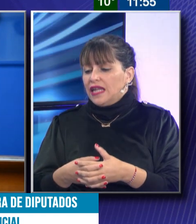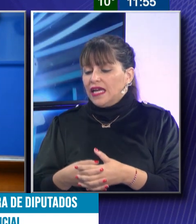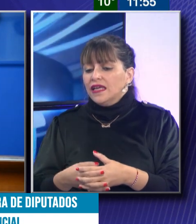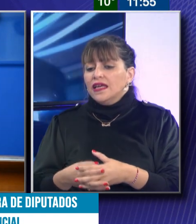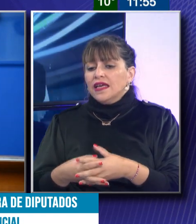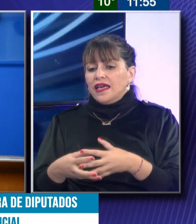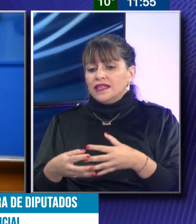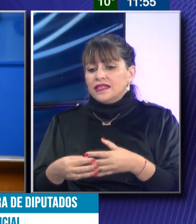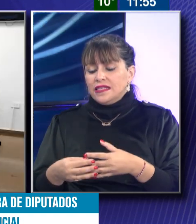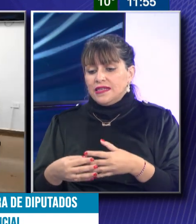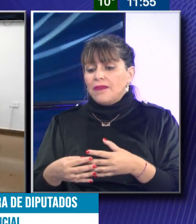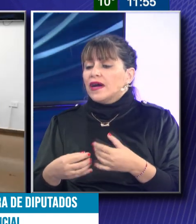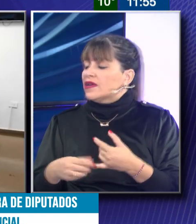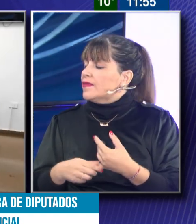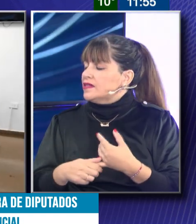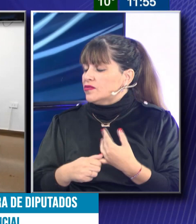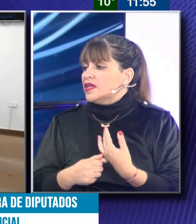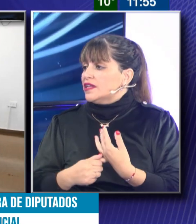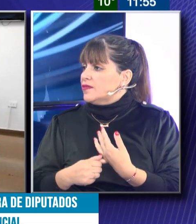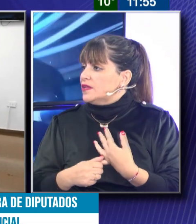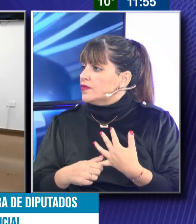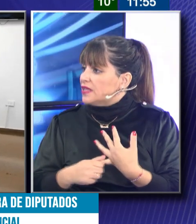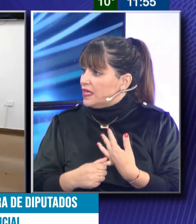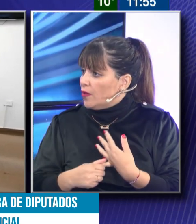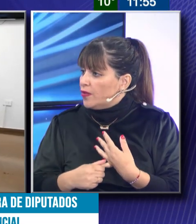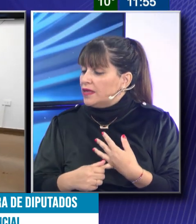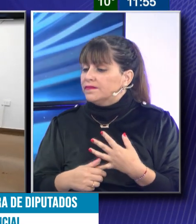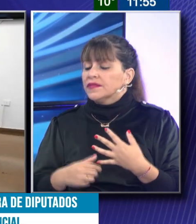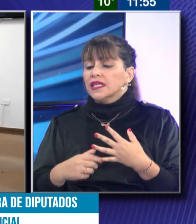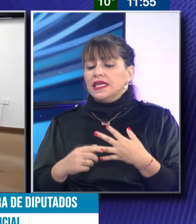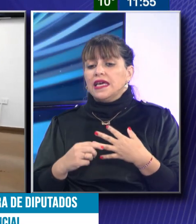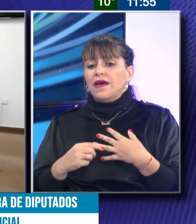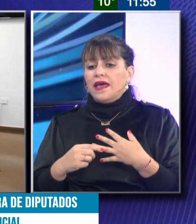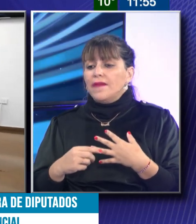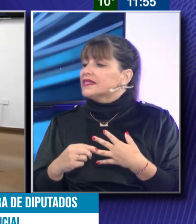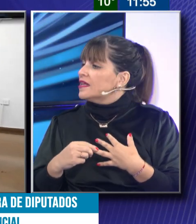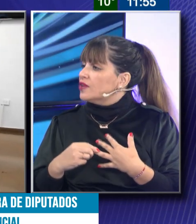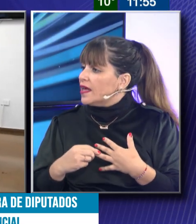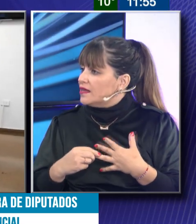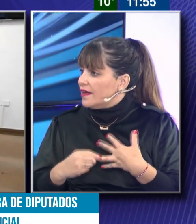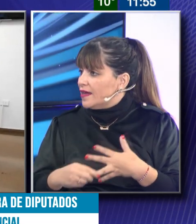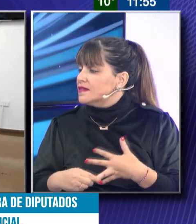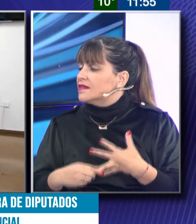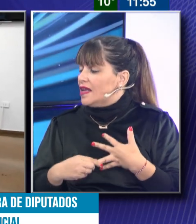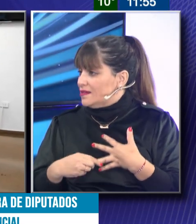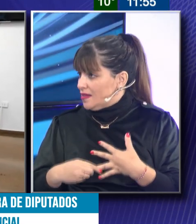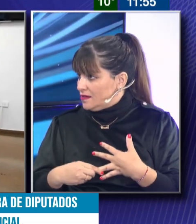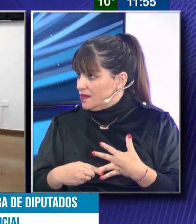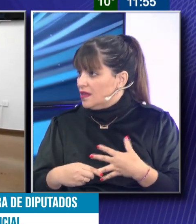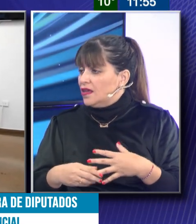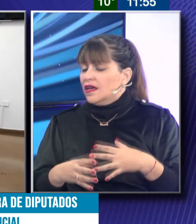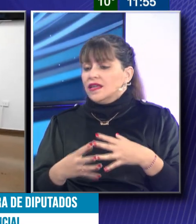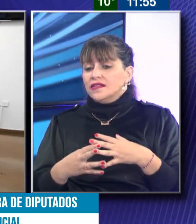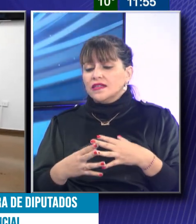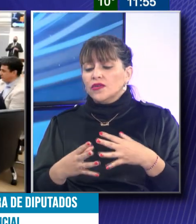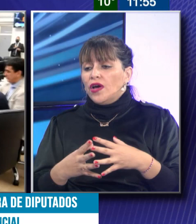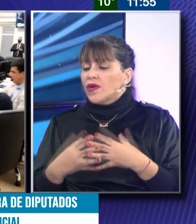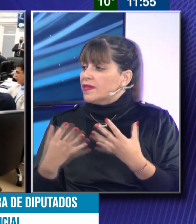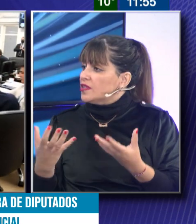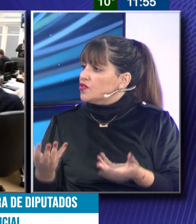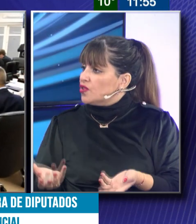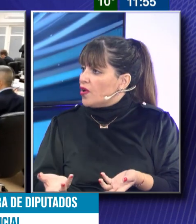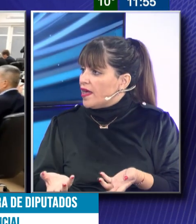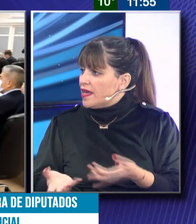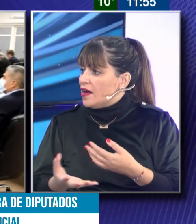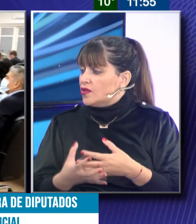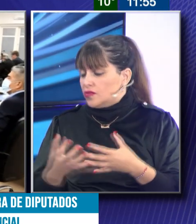adhesión de esta ley, que es que se va a pagar una pensión de un salario mínimo vital y móvil y que va a ser otorgada a través del ANSES. En ese articulado,